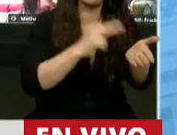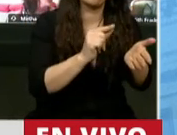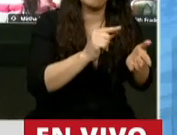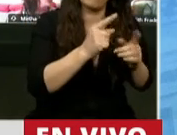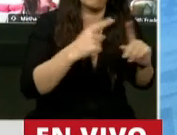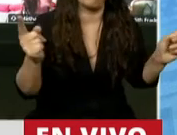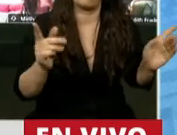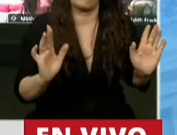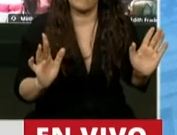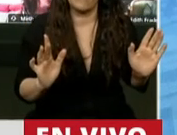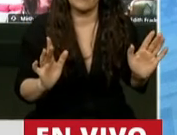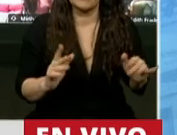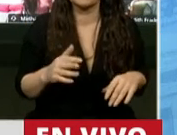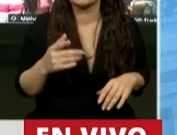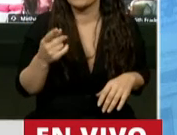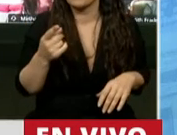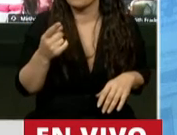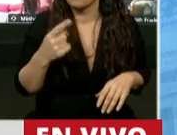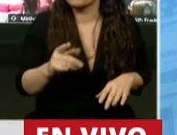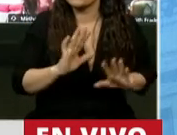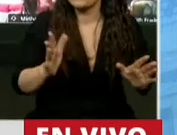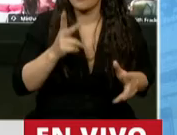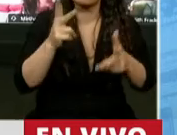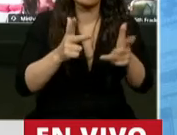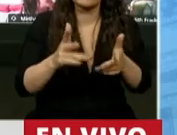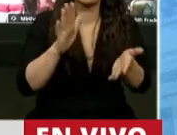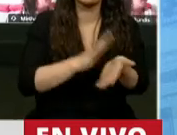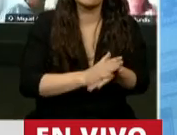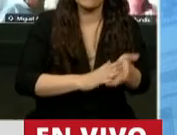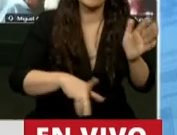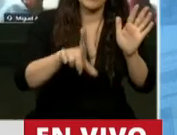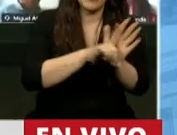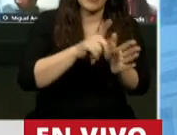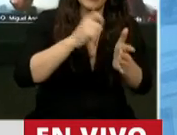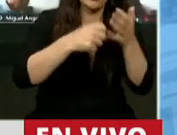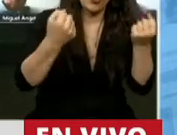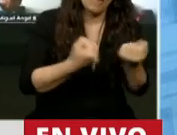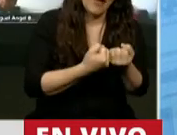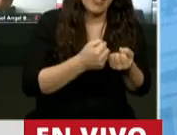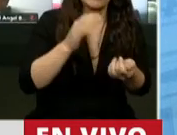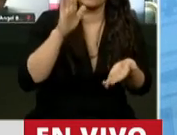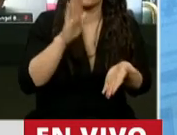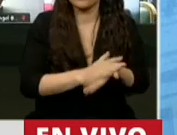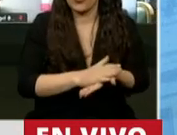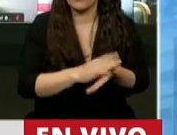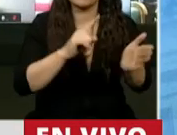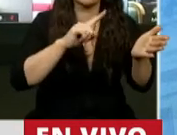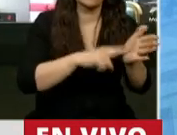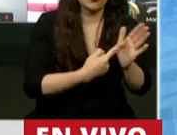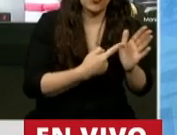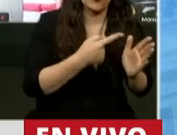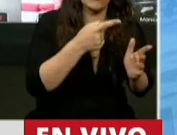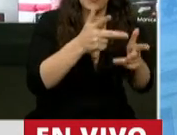pero ya ha habido una referencia muy amplia al tema de la coparticipación de la ley convenio de la asignación sobre la ciudad de buenos